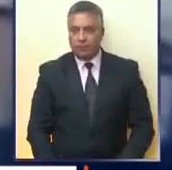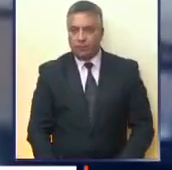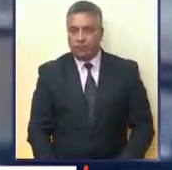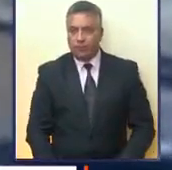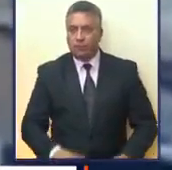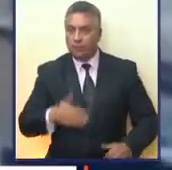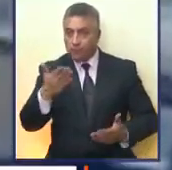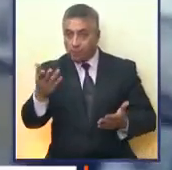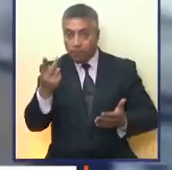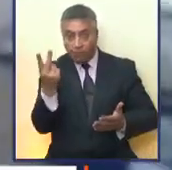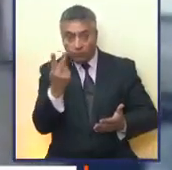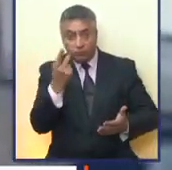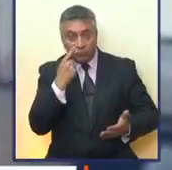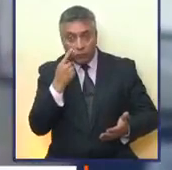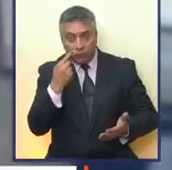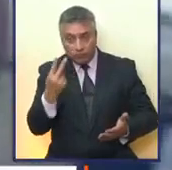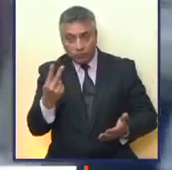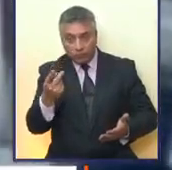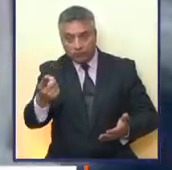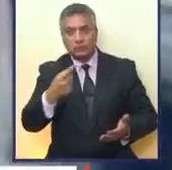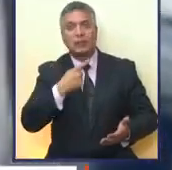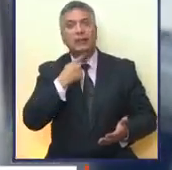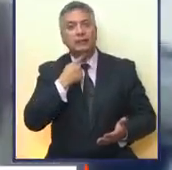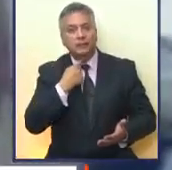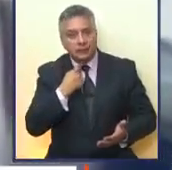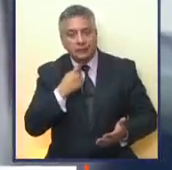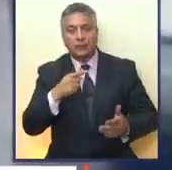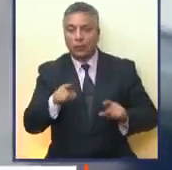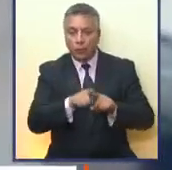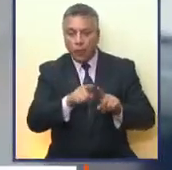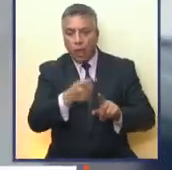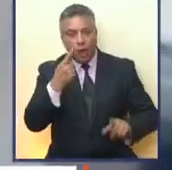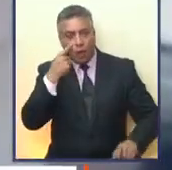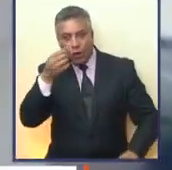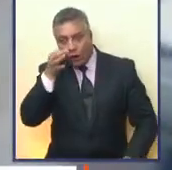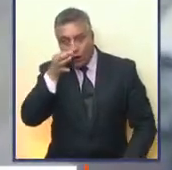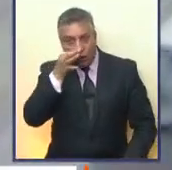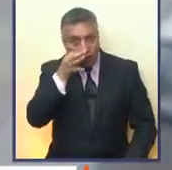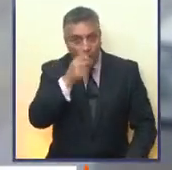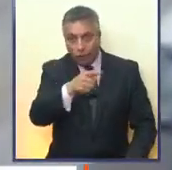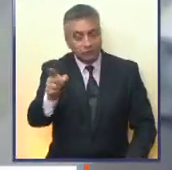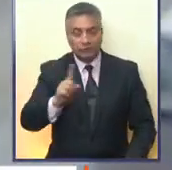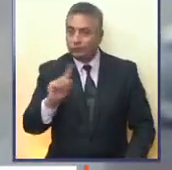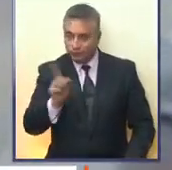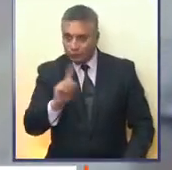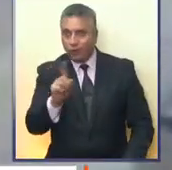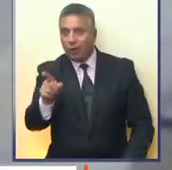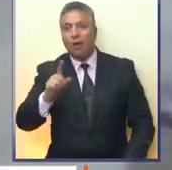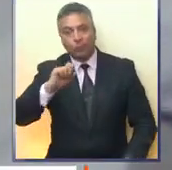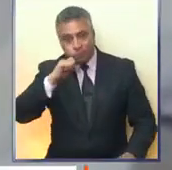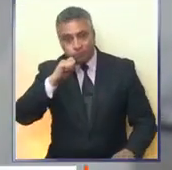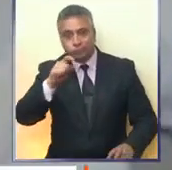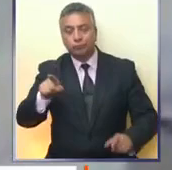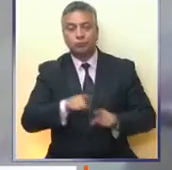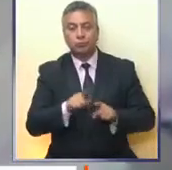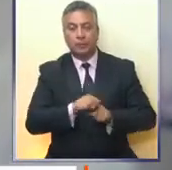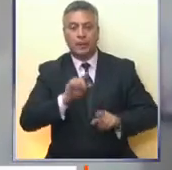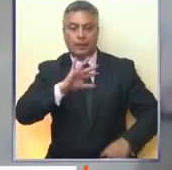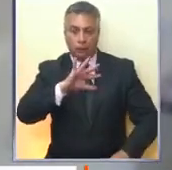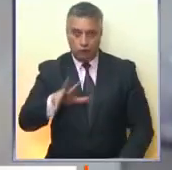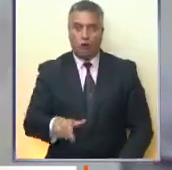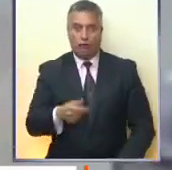Aunque en el caso de estos hombres, su afán no es precisamente conocer nuestro patrimonio, más bien aumentar el propio de esta